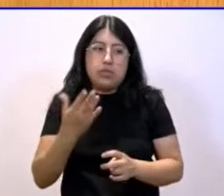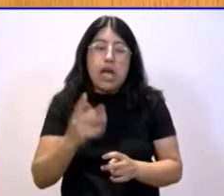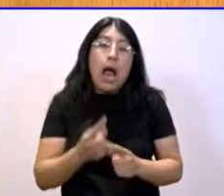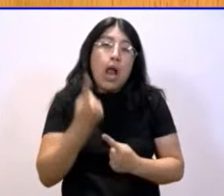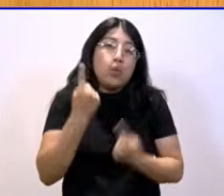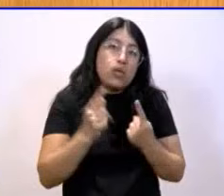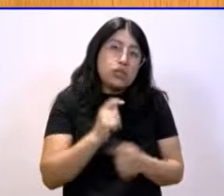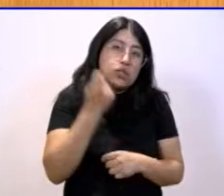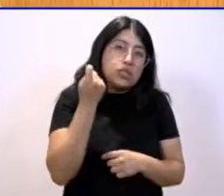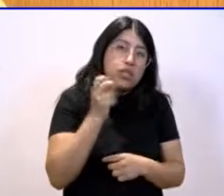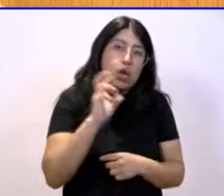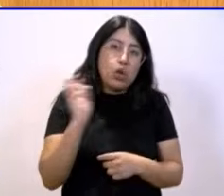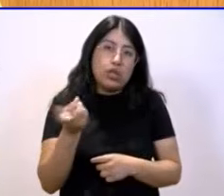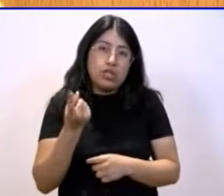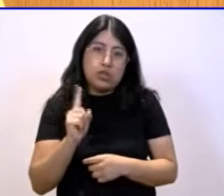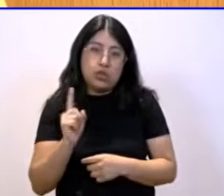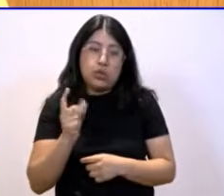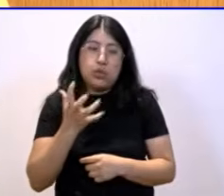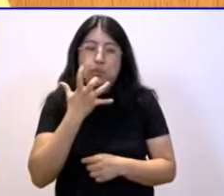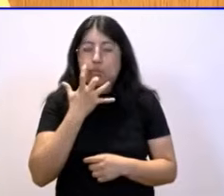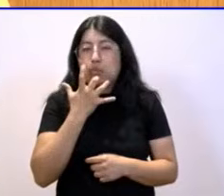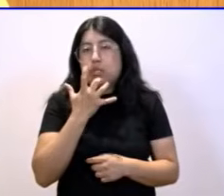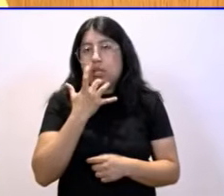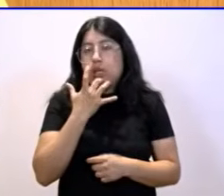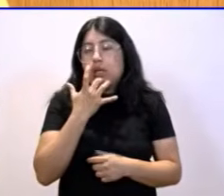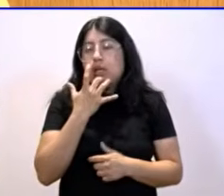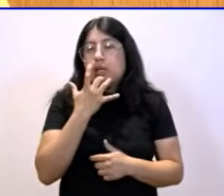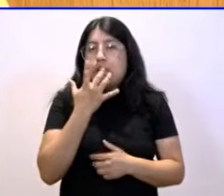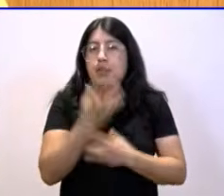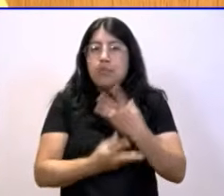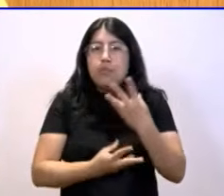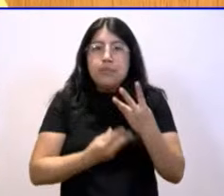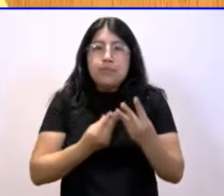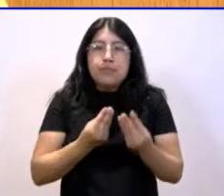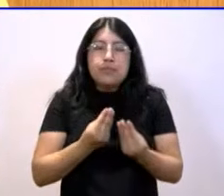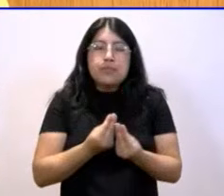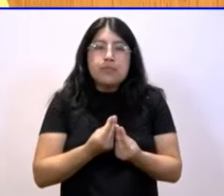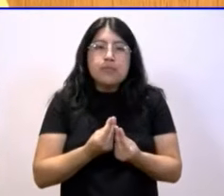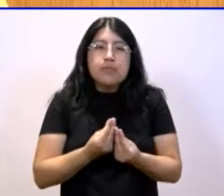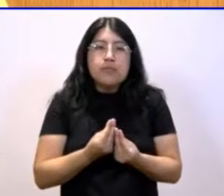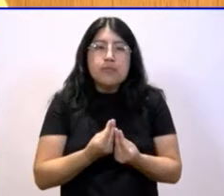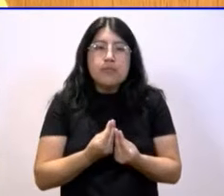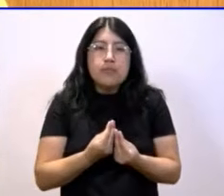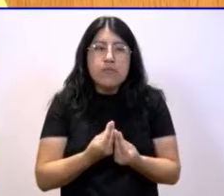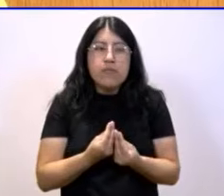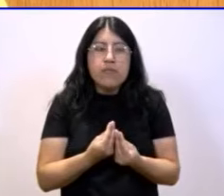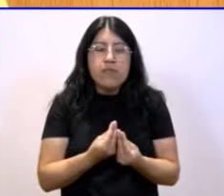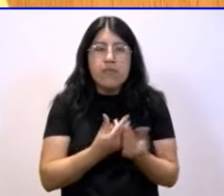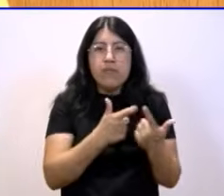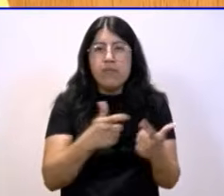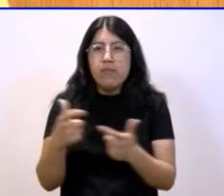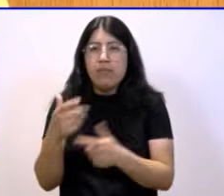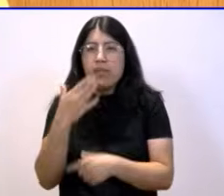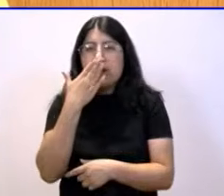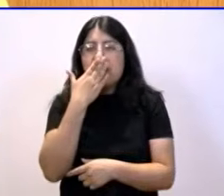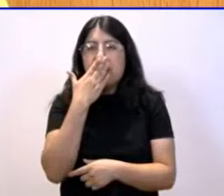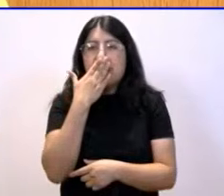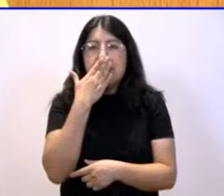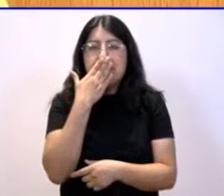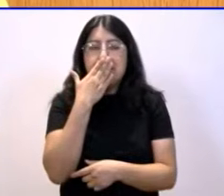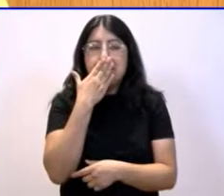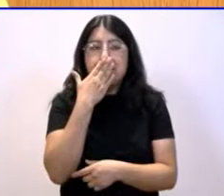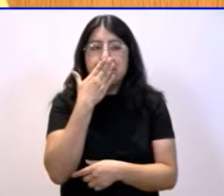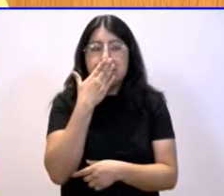y otras no, como ocurre siempre que hay pues dos partidos sosteniendo un